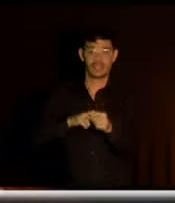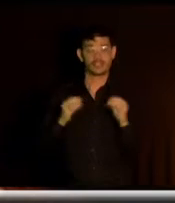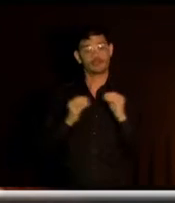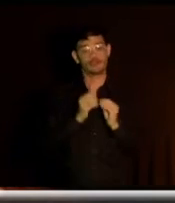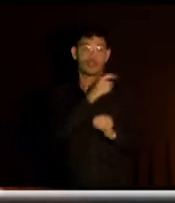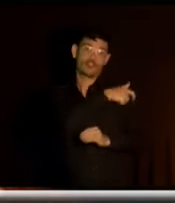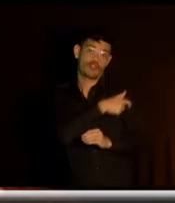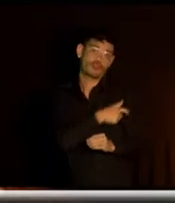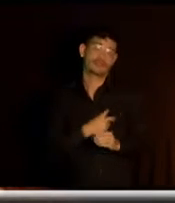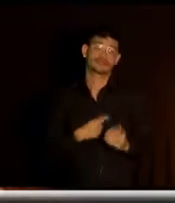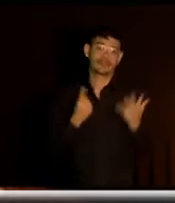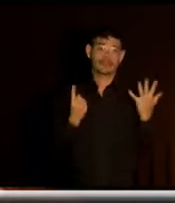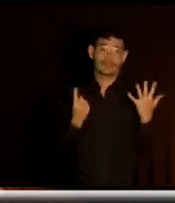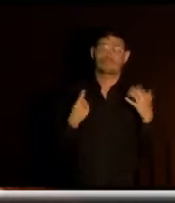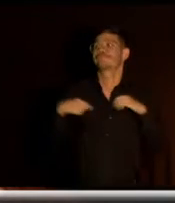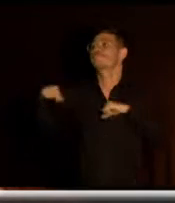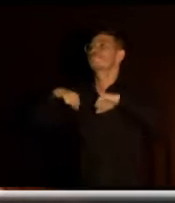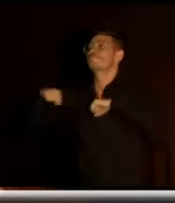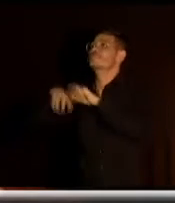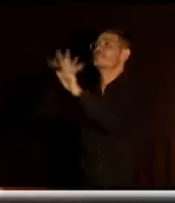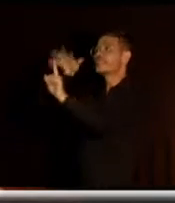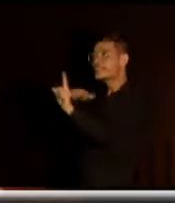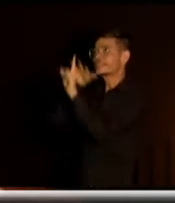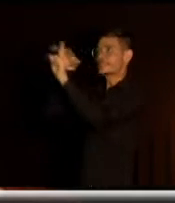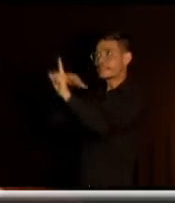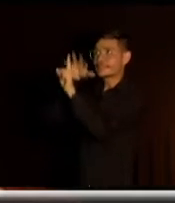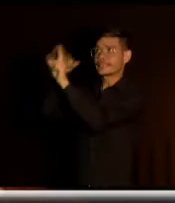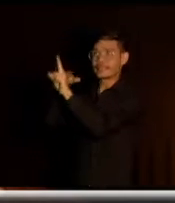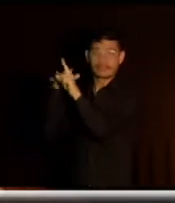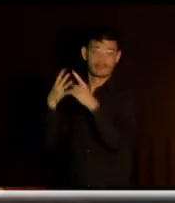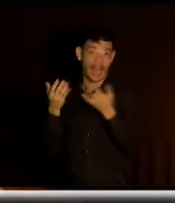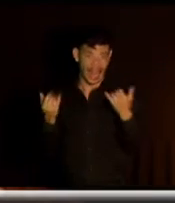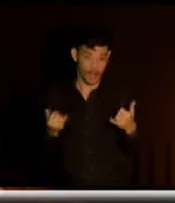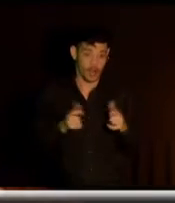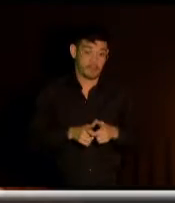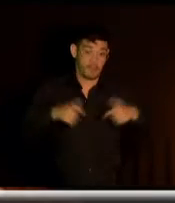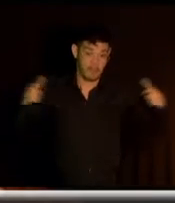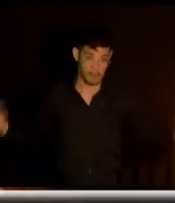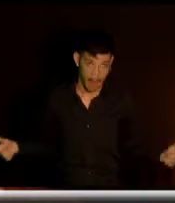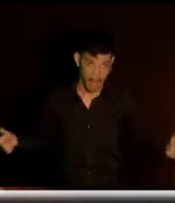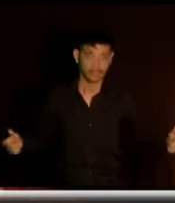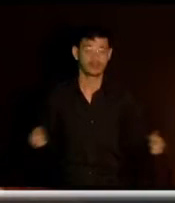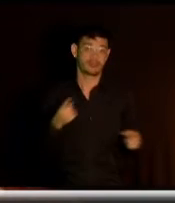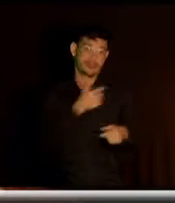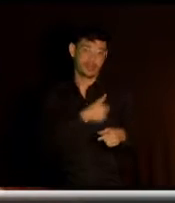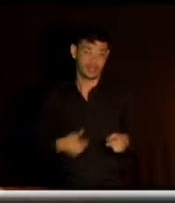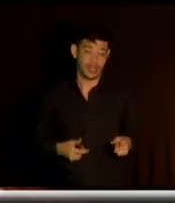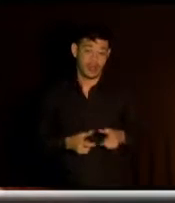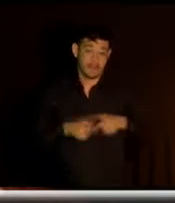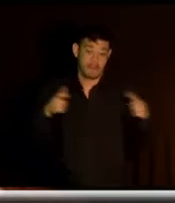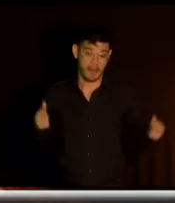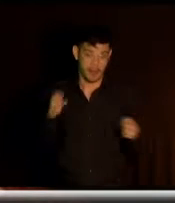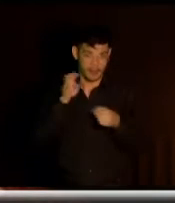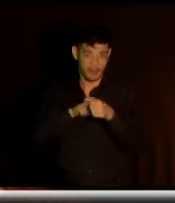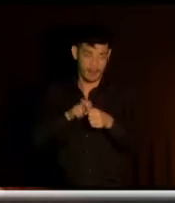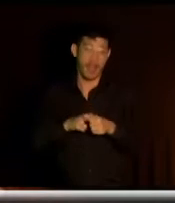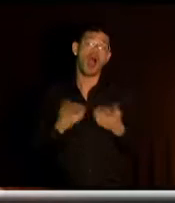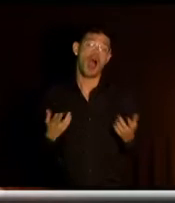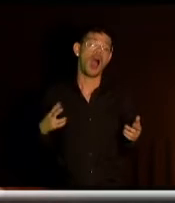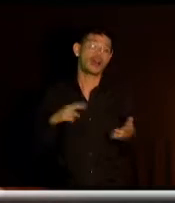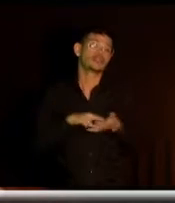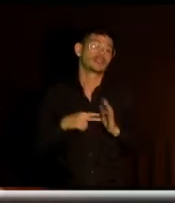más líderes, más representantes, más presidentes de federaciones, vamos a tener más posibilidades de